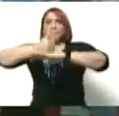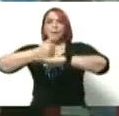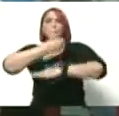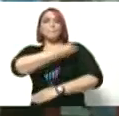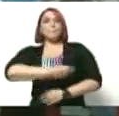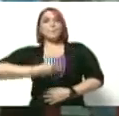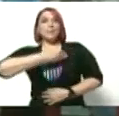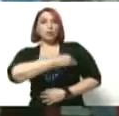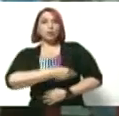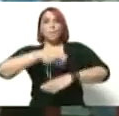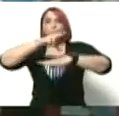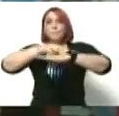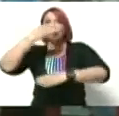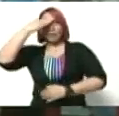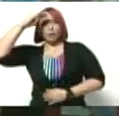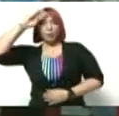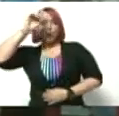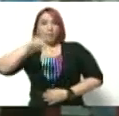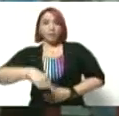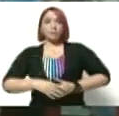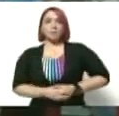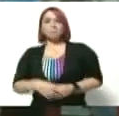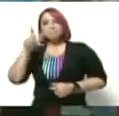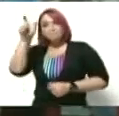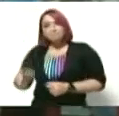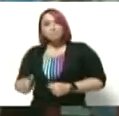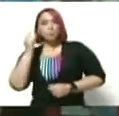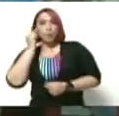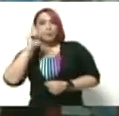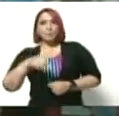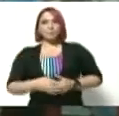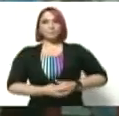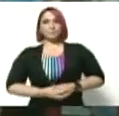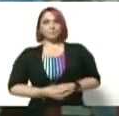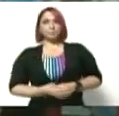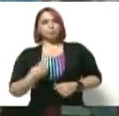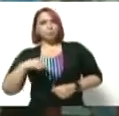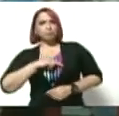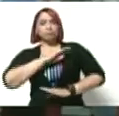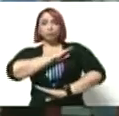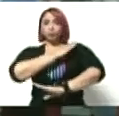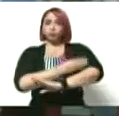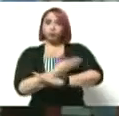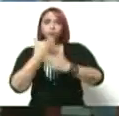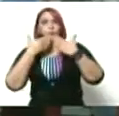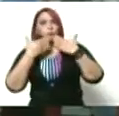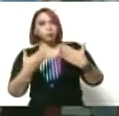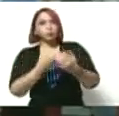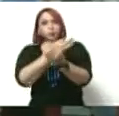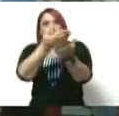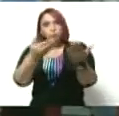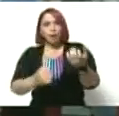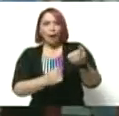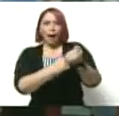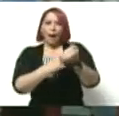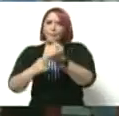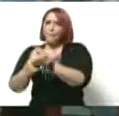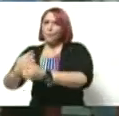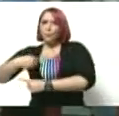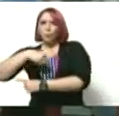coordinadora también la licenciada arelis gaínza bueno en fortalecimiento gracias a ustedes por el apoyo gracias al apoyo de nuestro